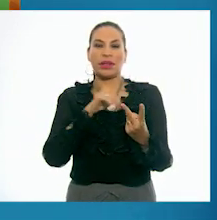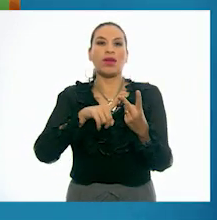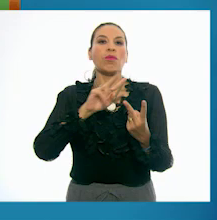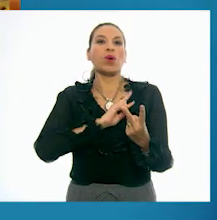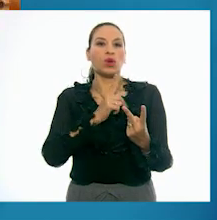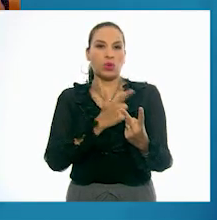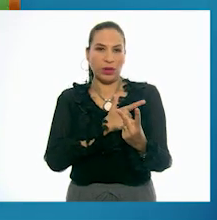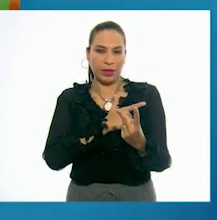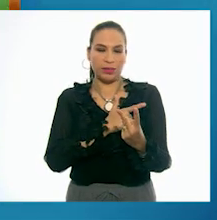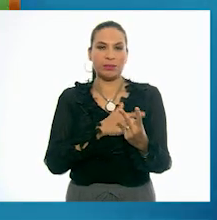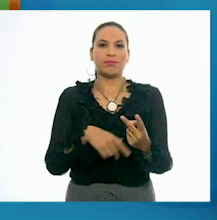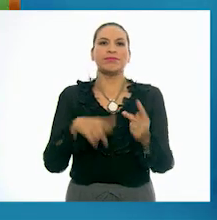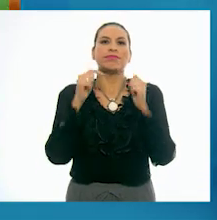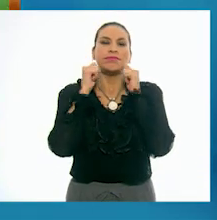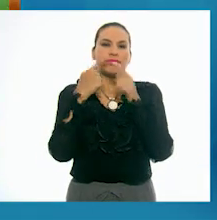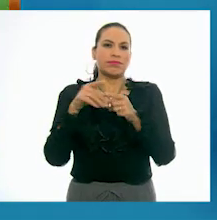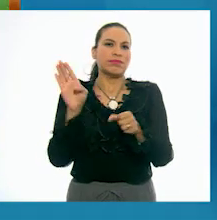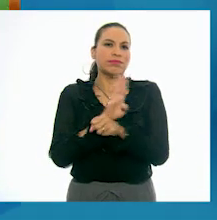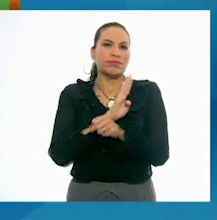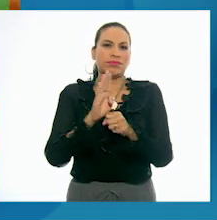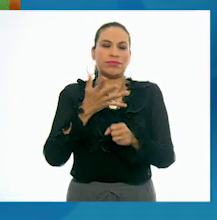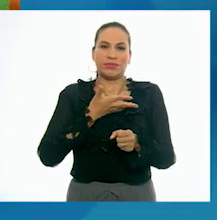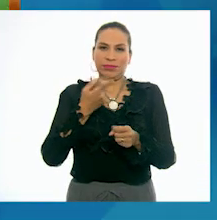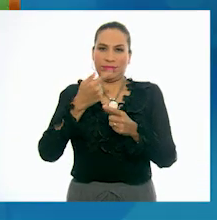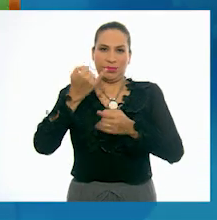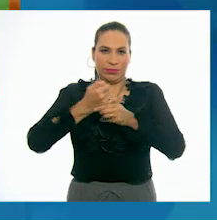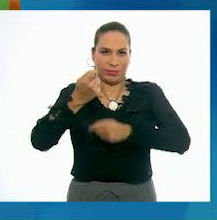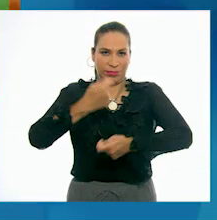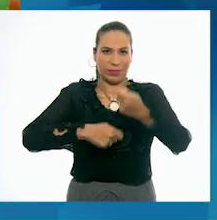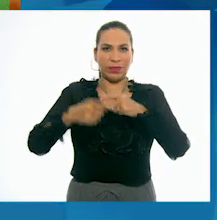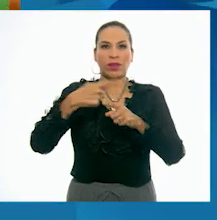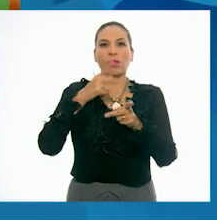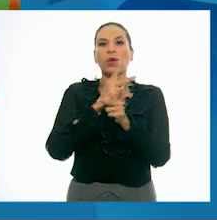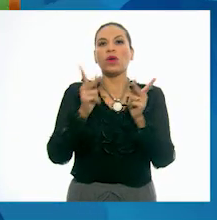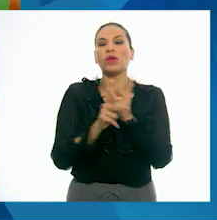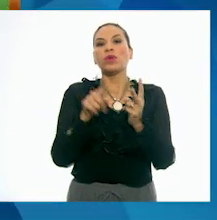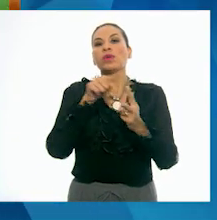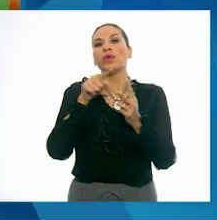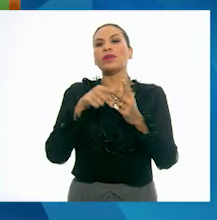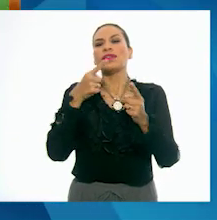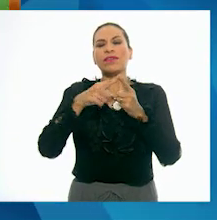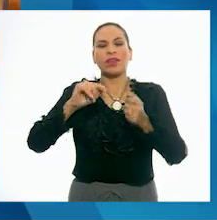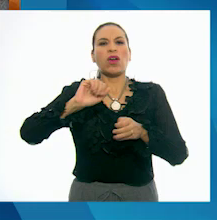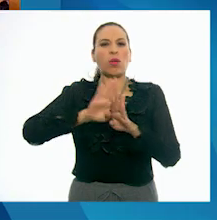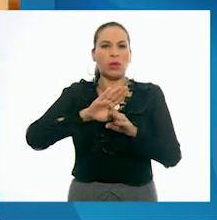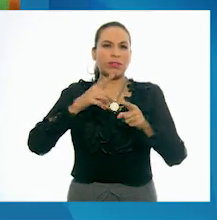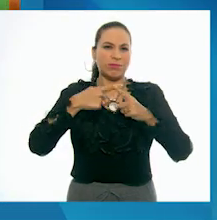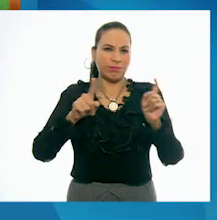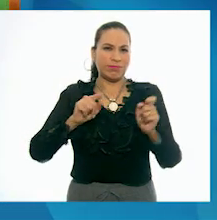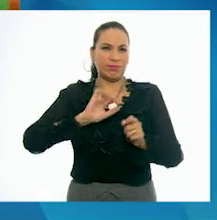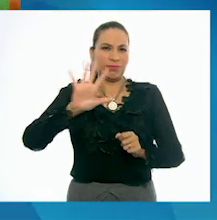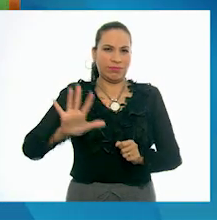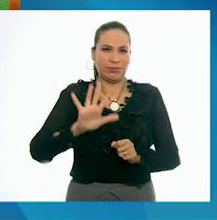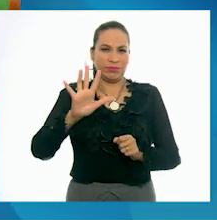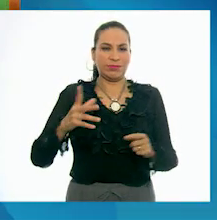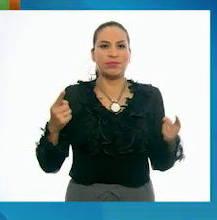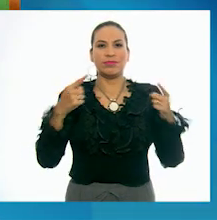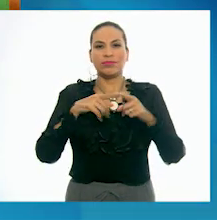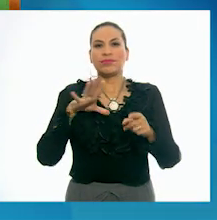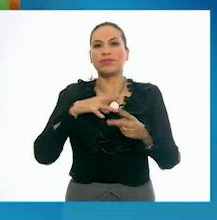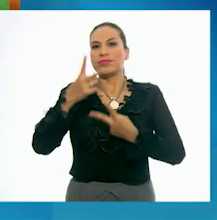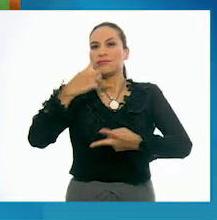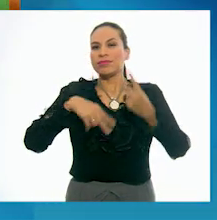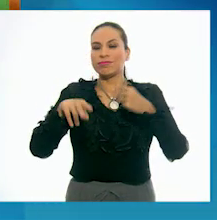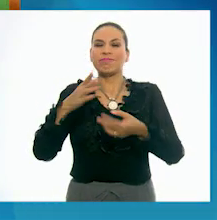Portugal. A pesar de los beneficios que trajo el intercambio de productos entre los distintos continentes, este encuentro tuvo un